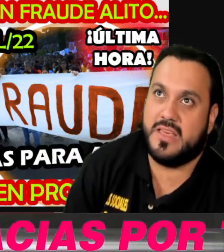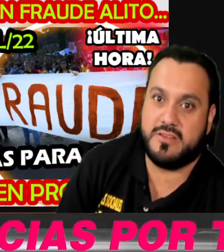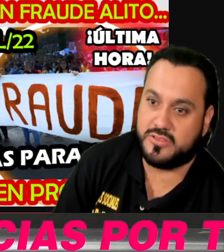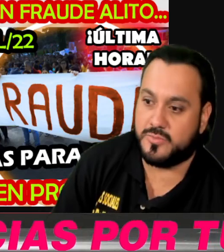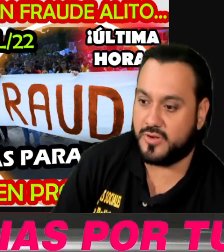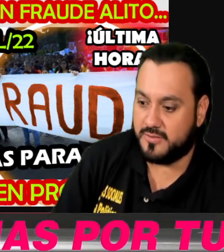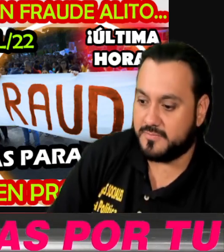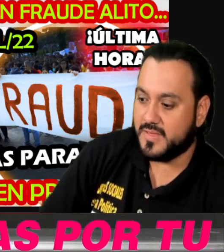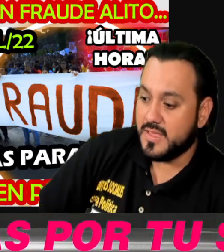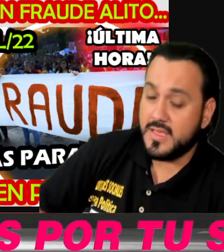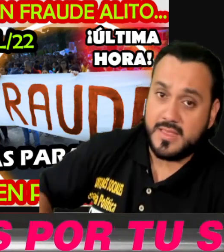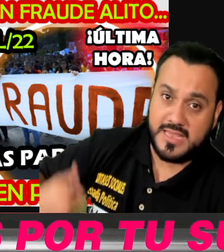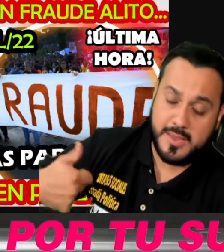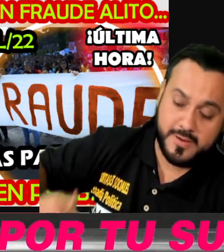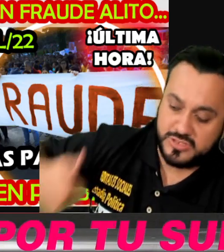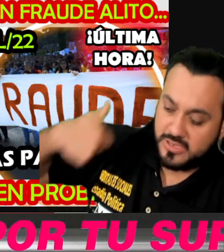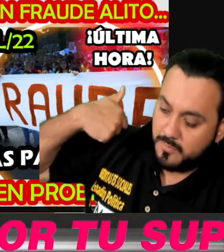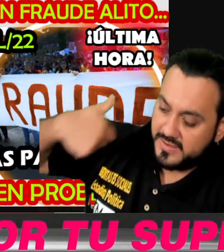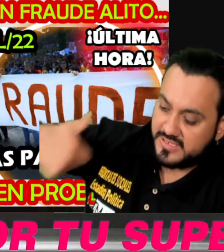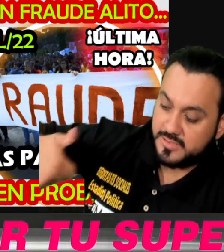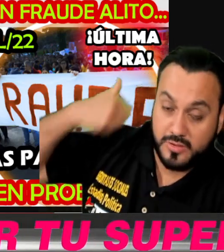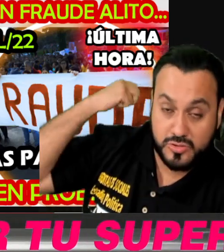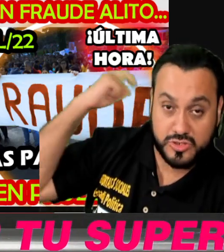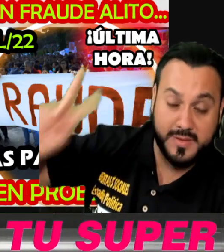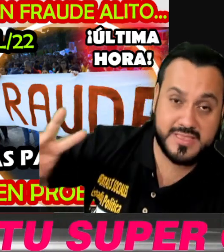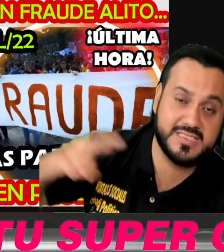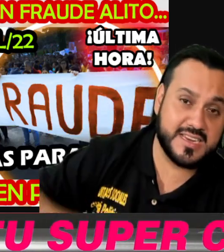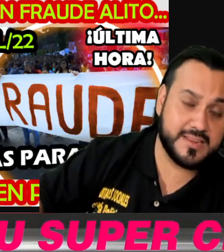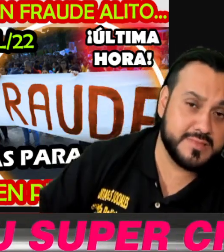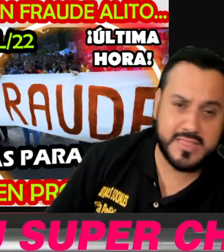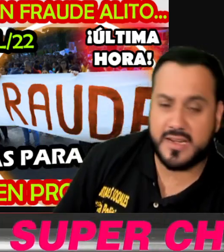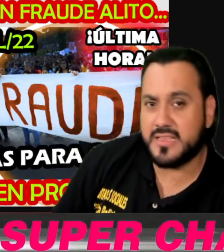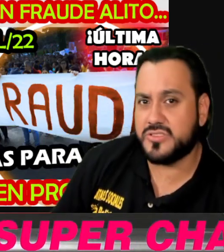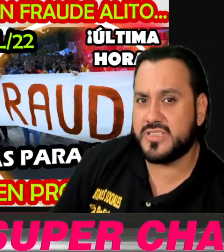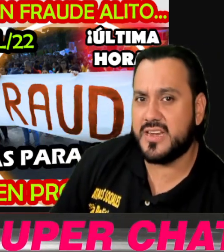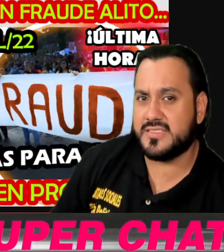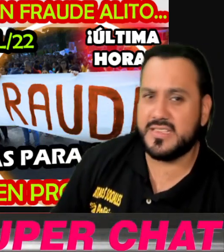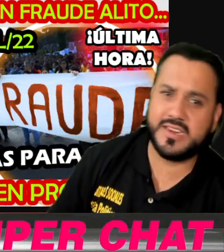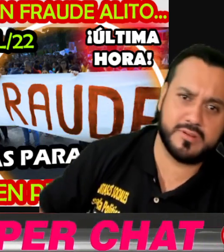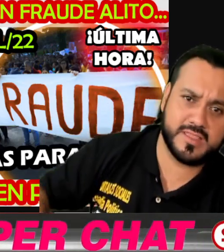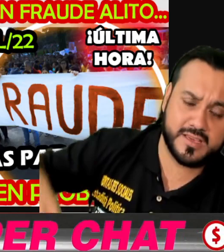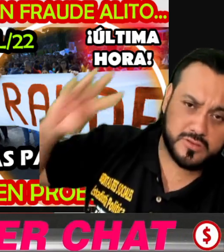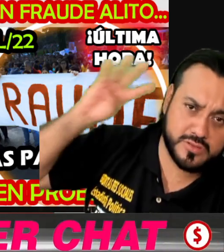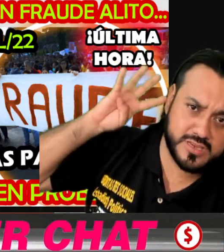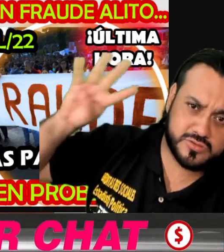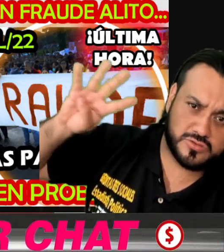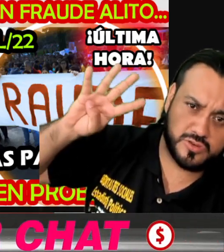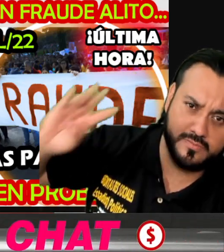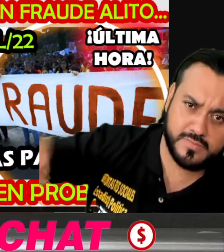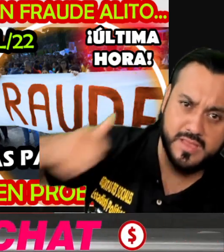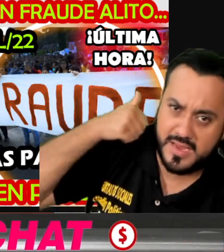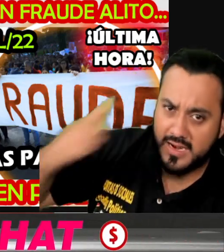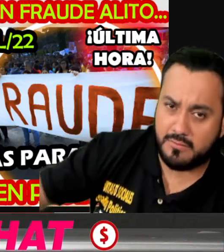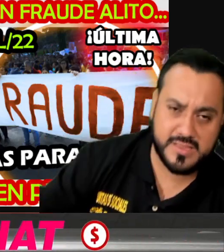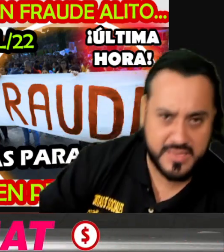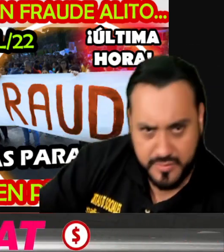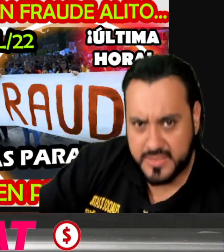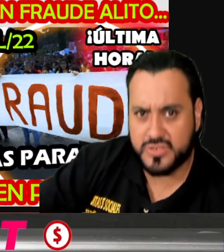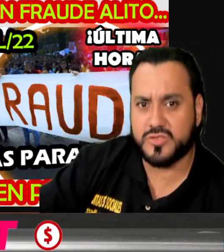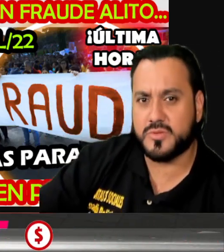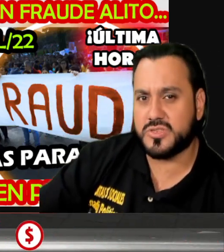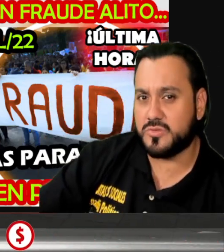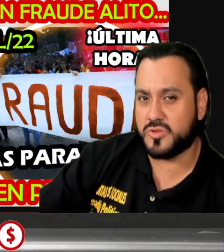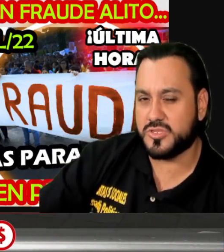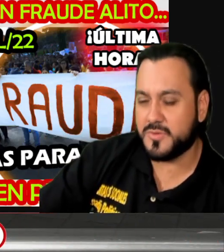desesperado al hito moreno dale me gusta comparte este vídeo suscríbete este canal militar redes sociales y recuerda que todo tiene solución en la cuarta transformación